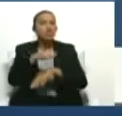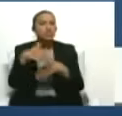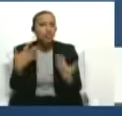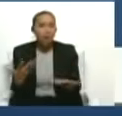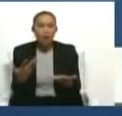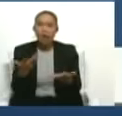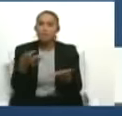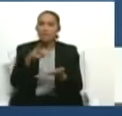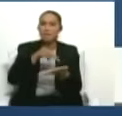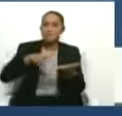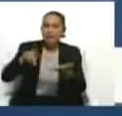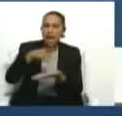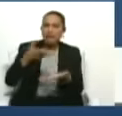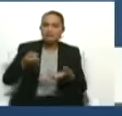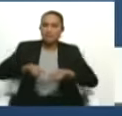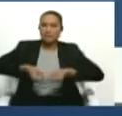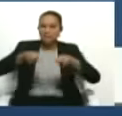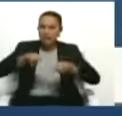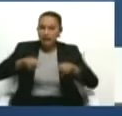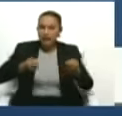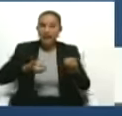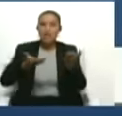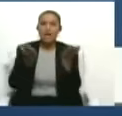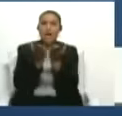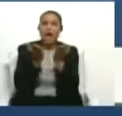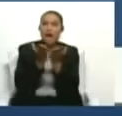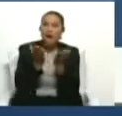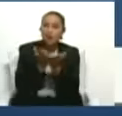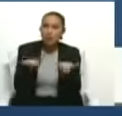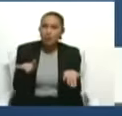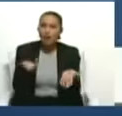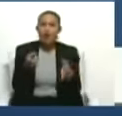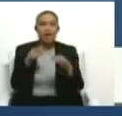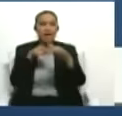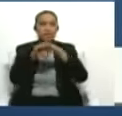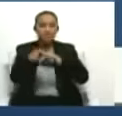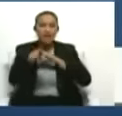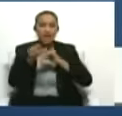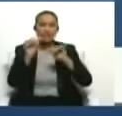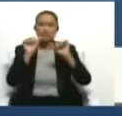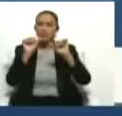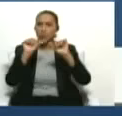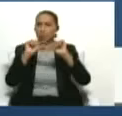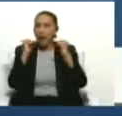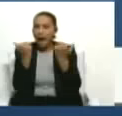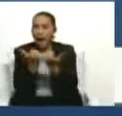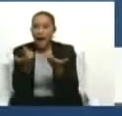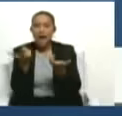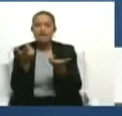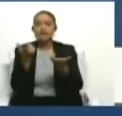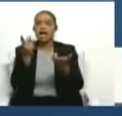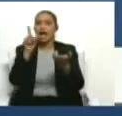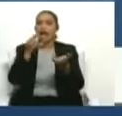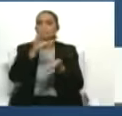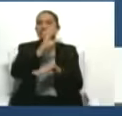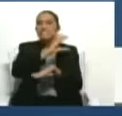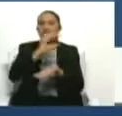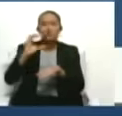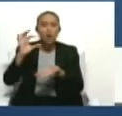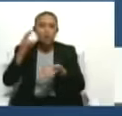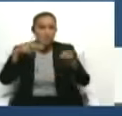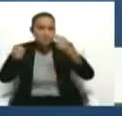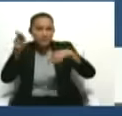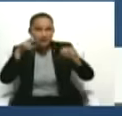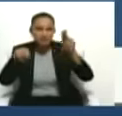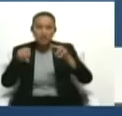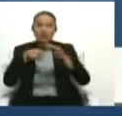populares, centros de detención preventiva, estacionamientos públicos, centros afuera de centros comerciales, como una forma de protección y